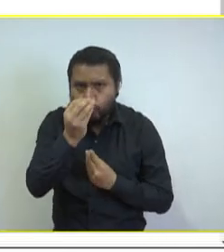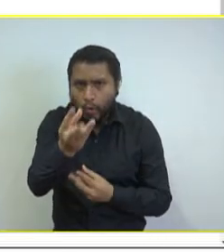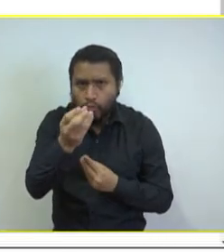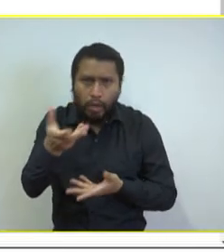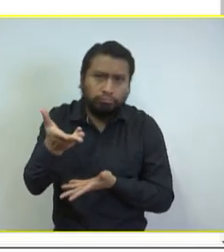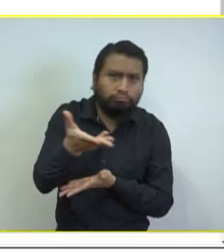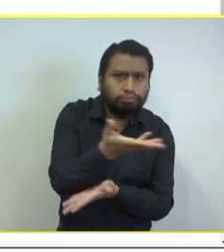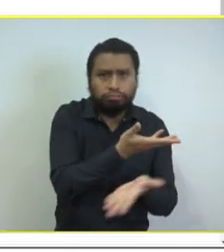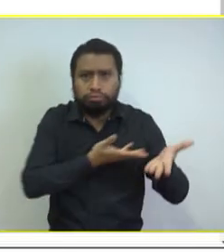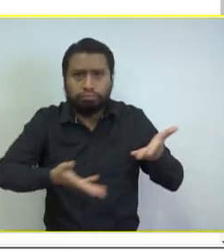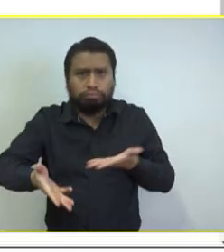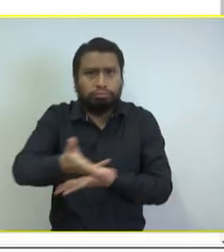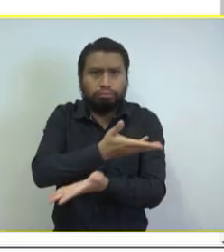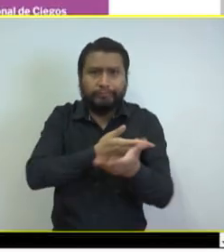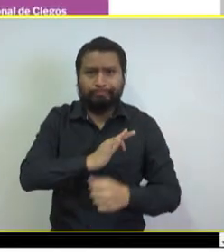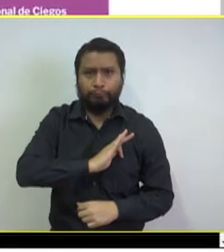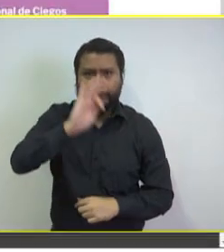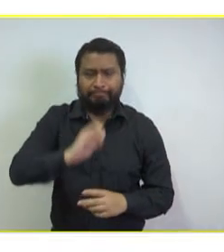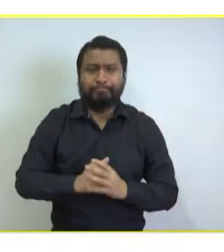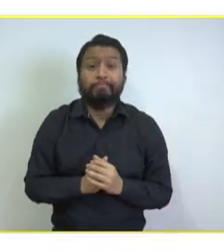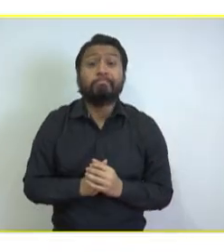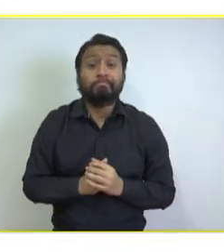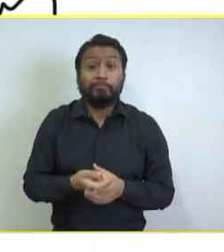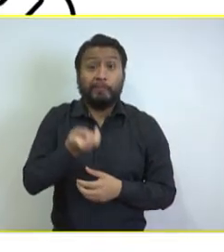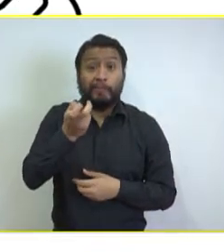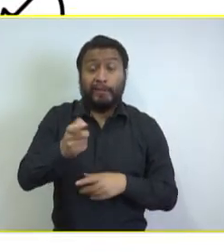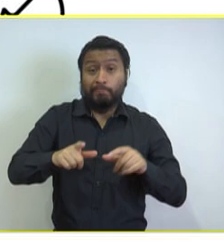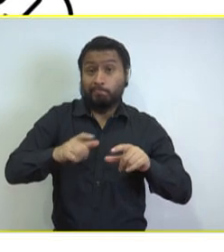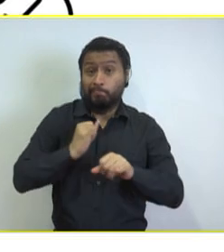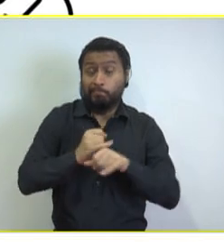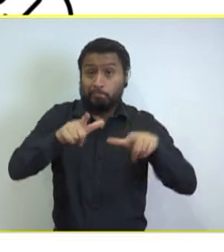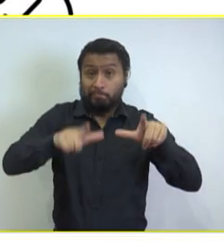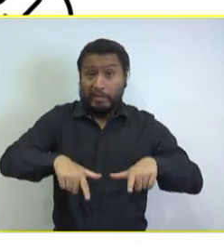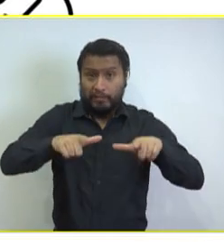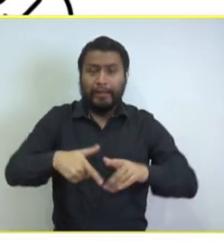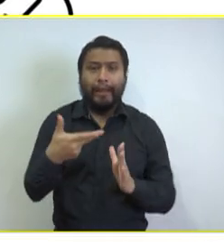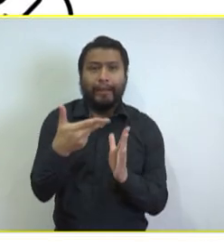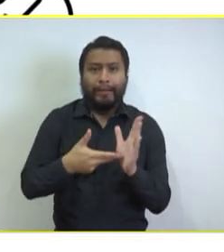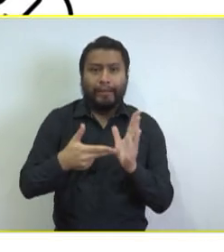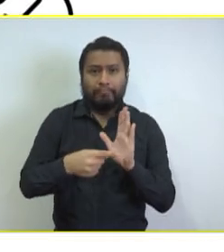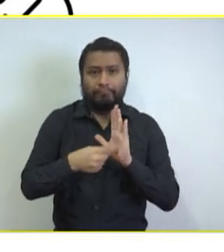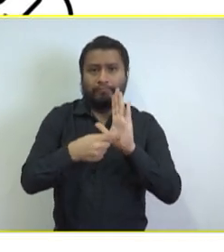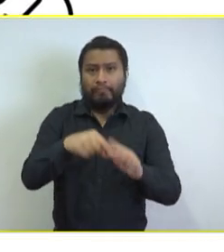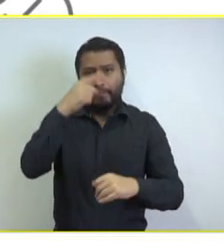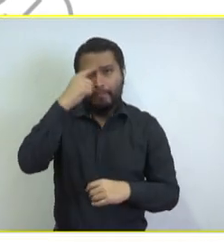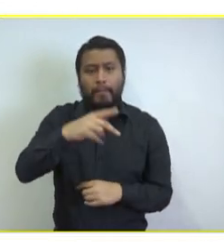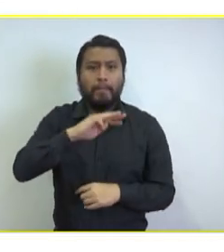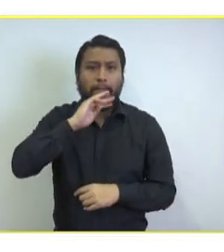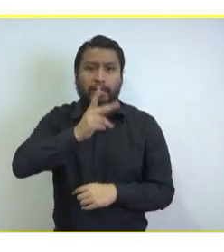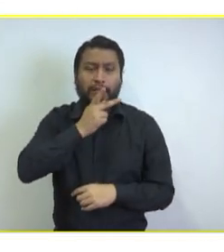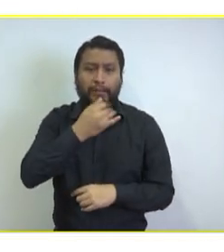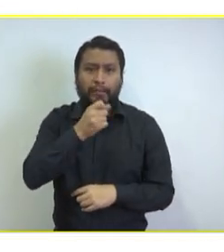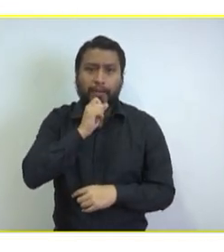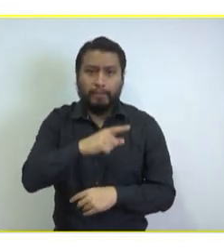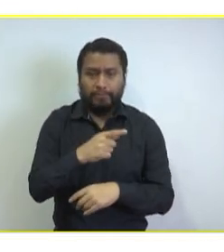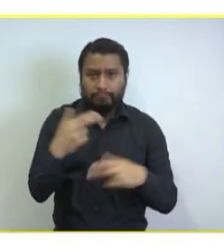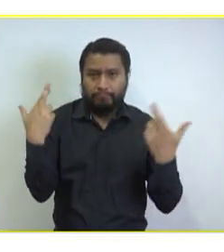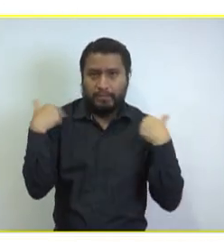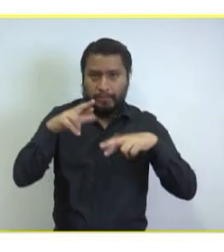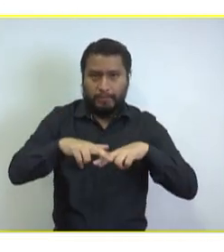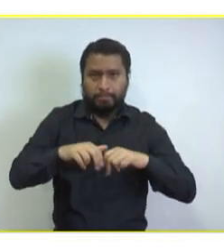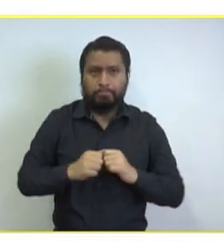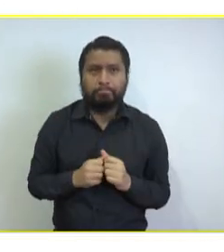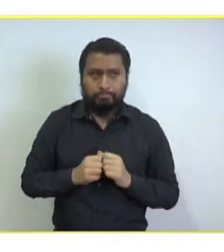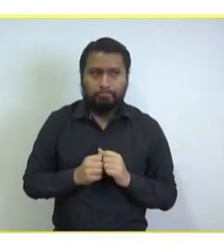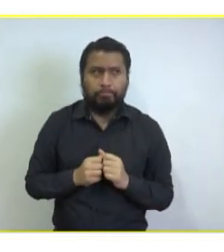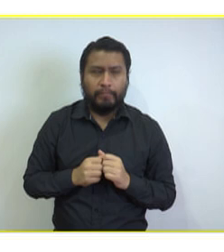usuarios puedan aportar. Este portal es una herramienta dirigida a padres y educadores. El kit